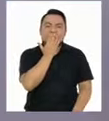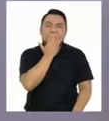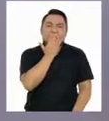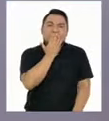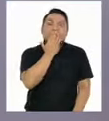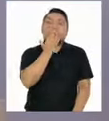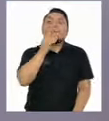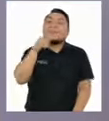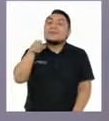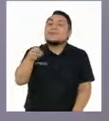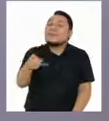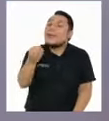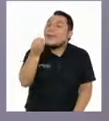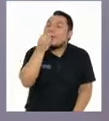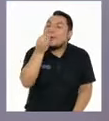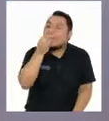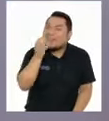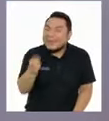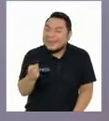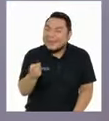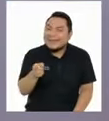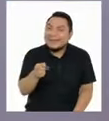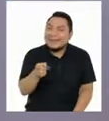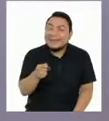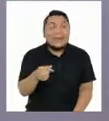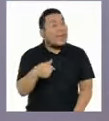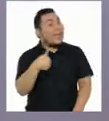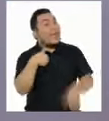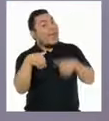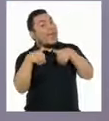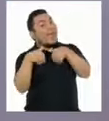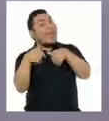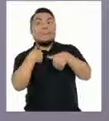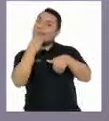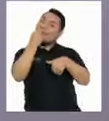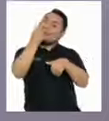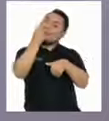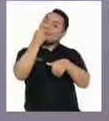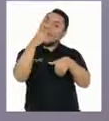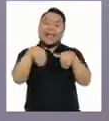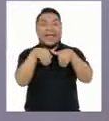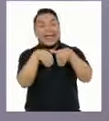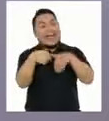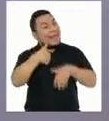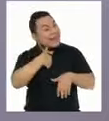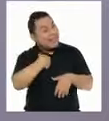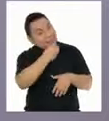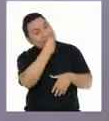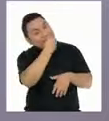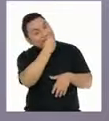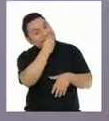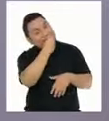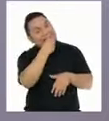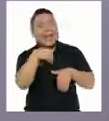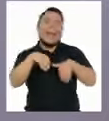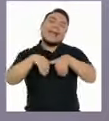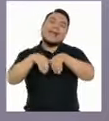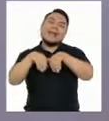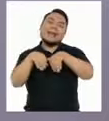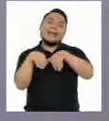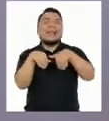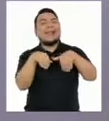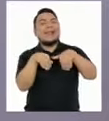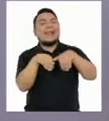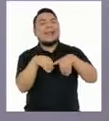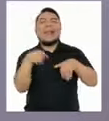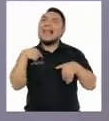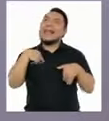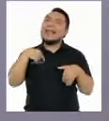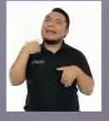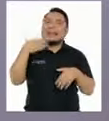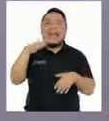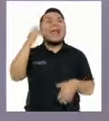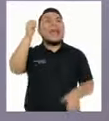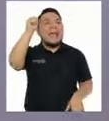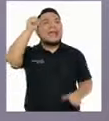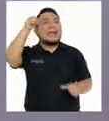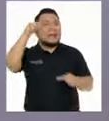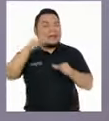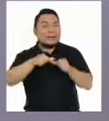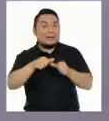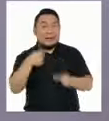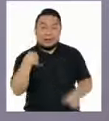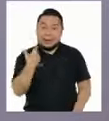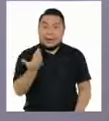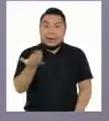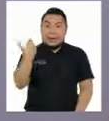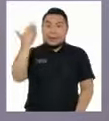con tu comida. ¿Con mi comida? ¿Con mi comida? Ya me acordé.